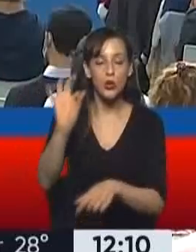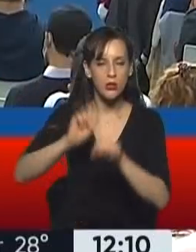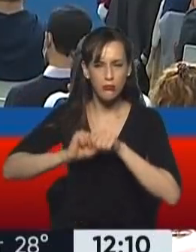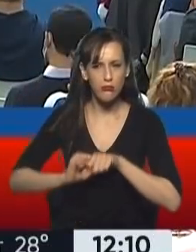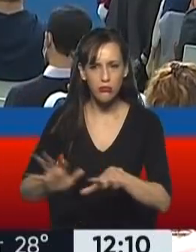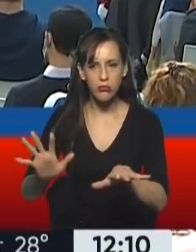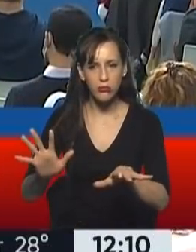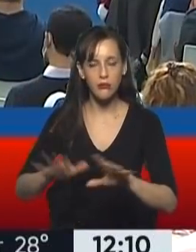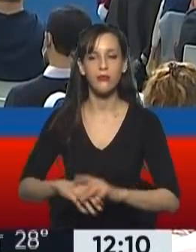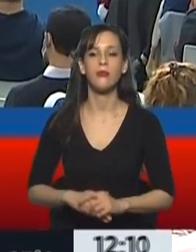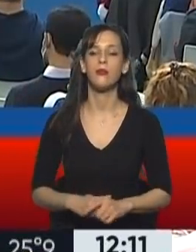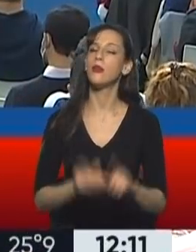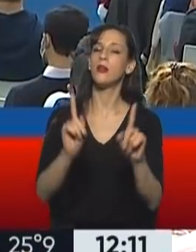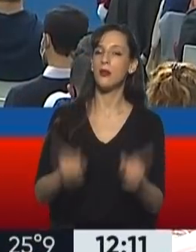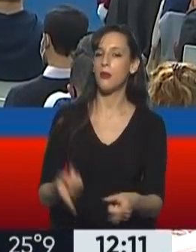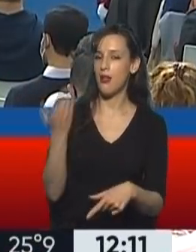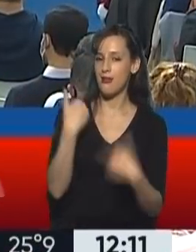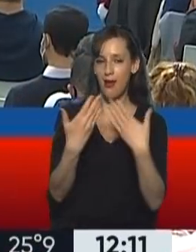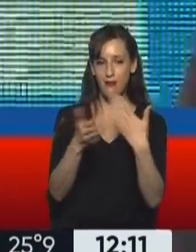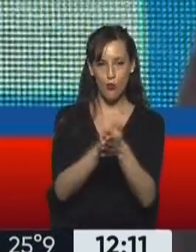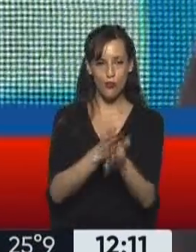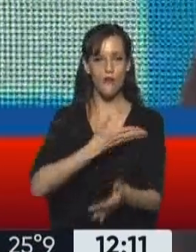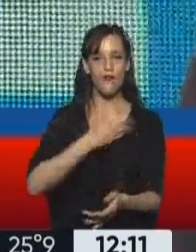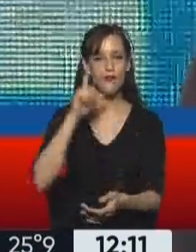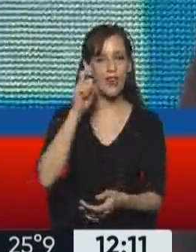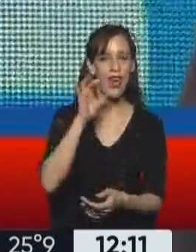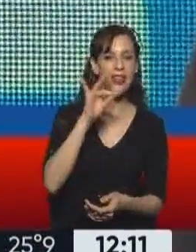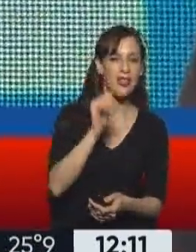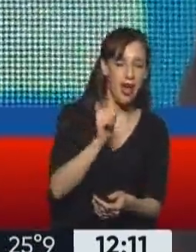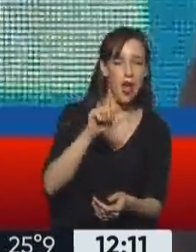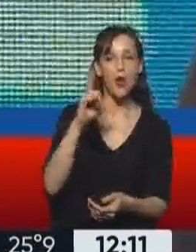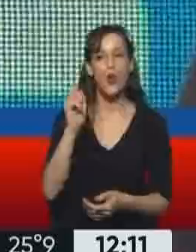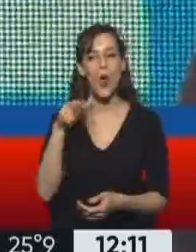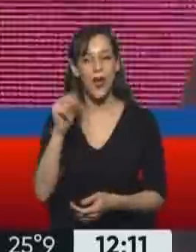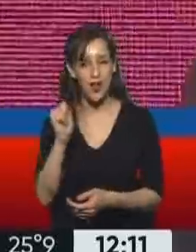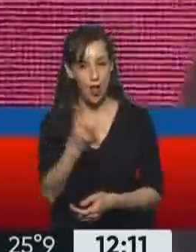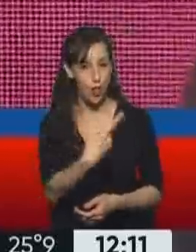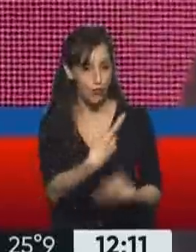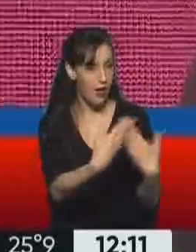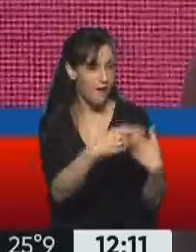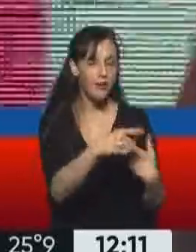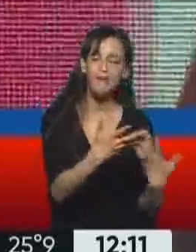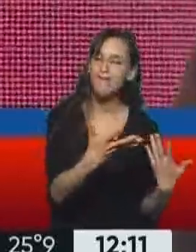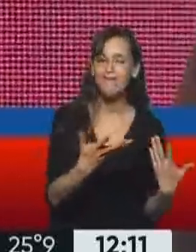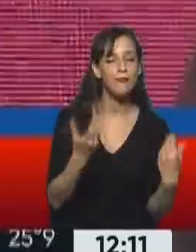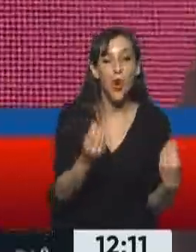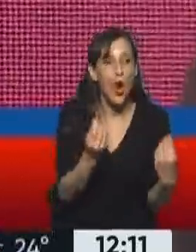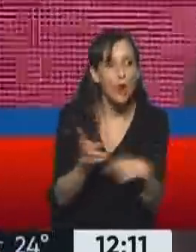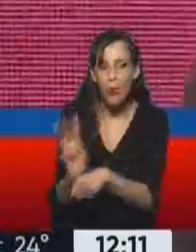que hablaba mucho también con Fernanda y con Luana para tratar de cuidar de la mejor manera posible.